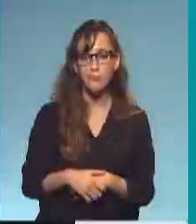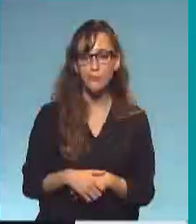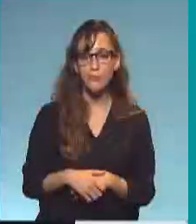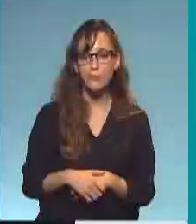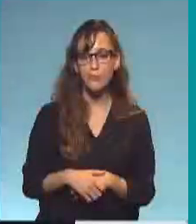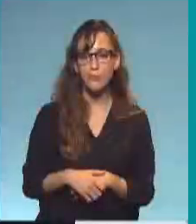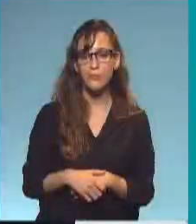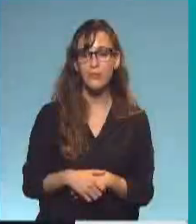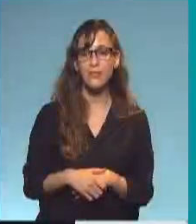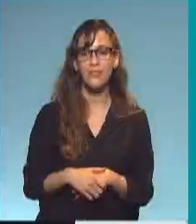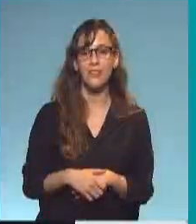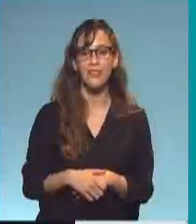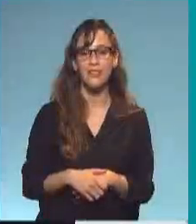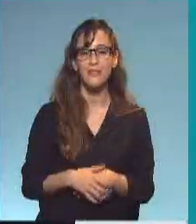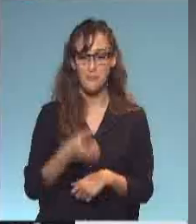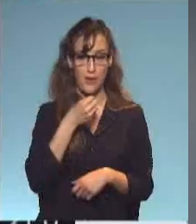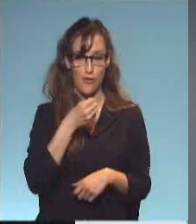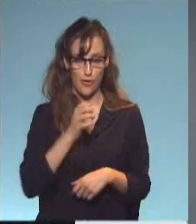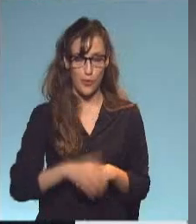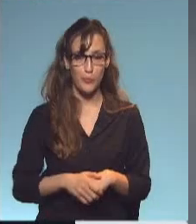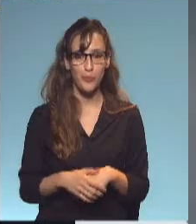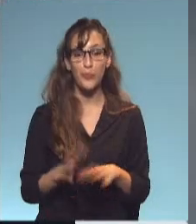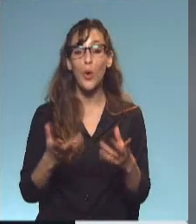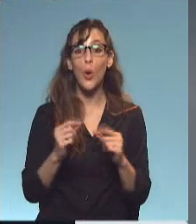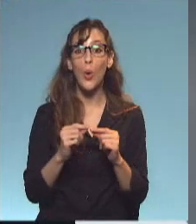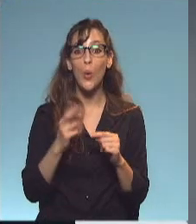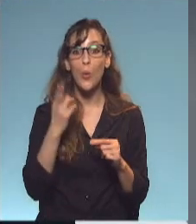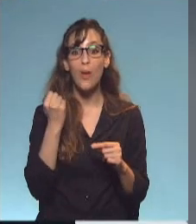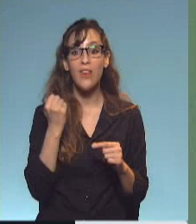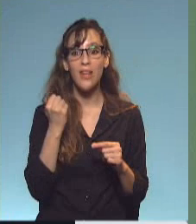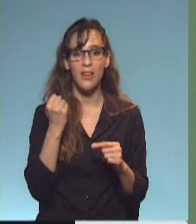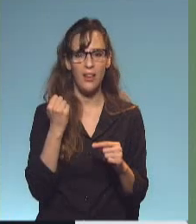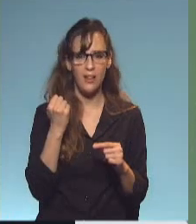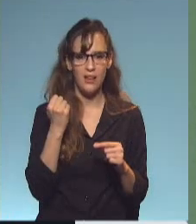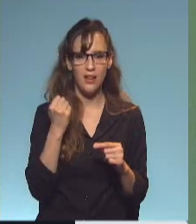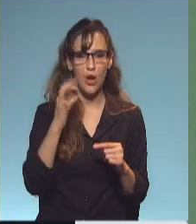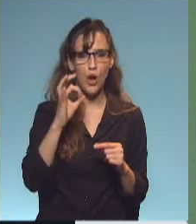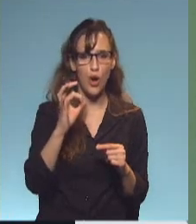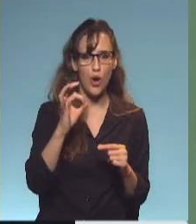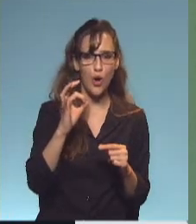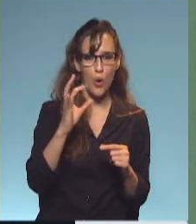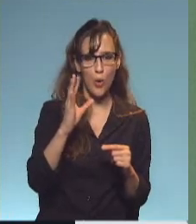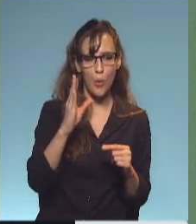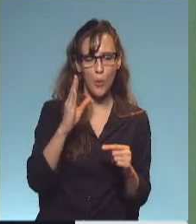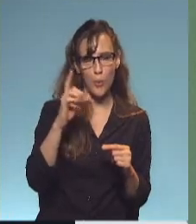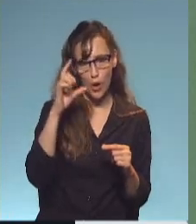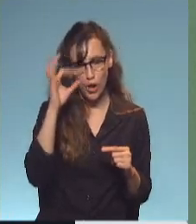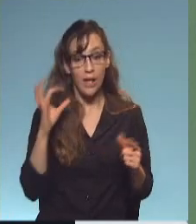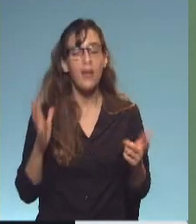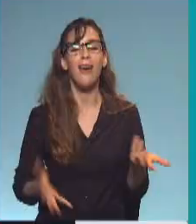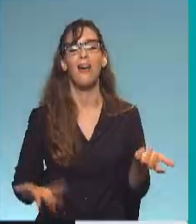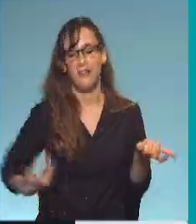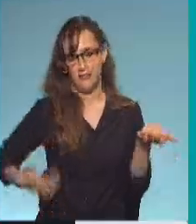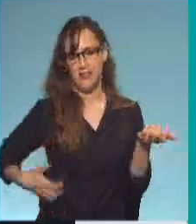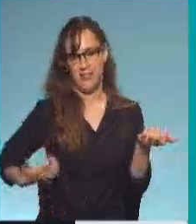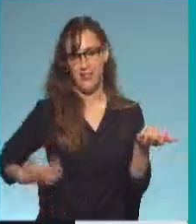difícil. No. Ocho micrófonos. Vamos con la novena. Bien. Oboe. ¿Qué es un oboe? Pará, oboe es un instrumento musical. Perfecto.